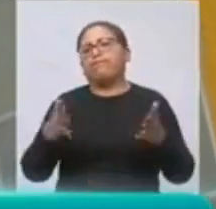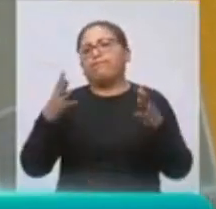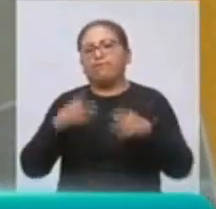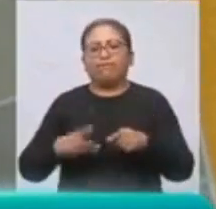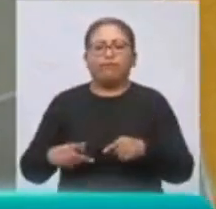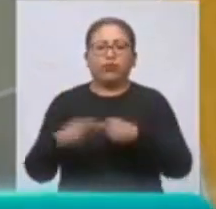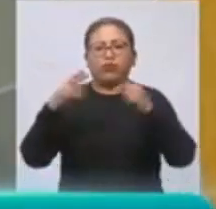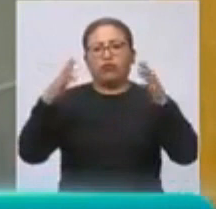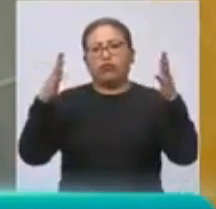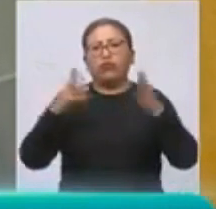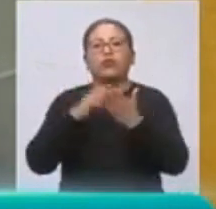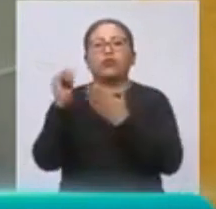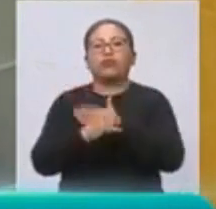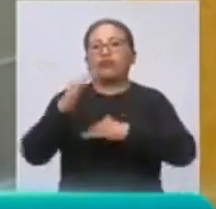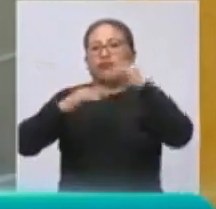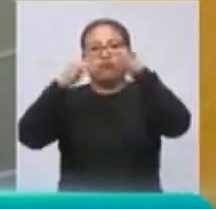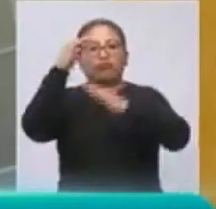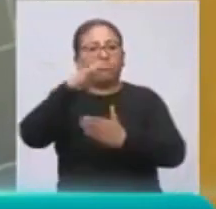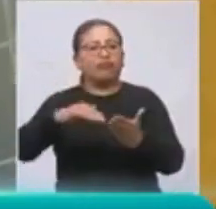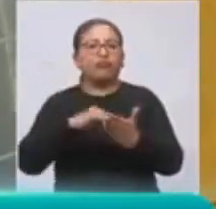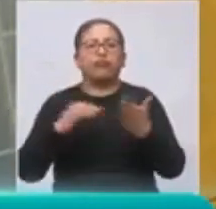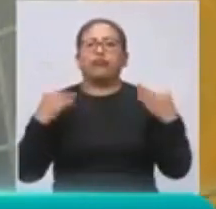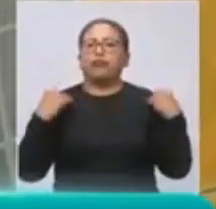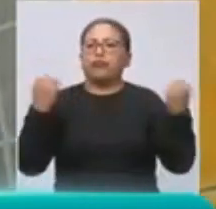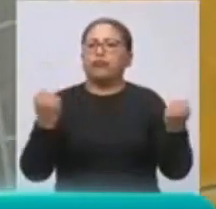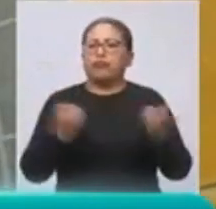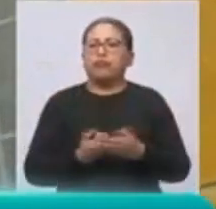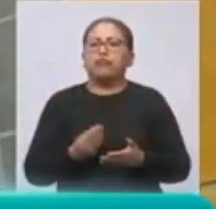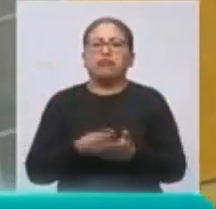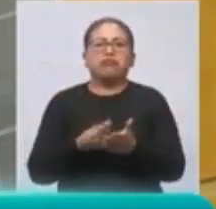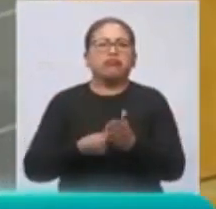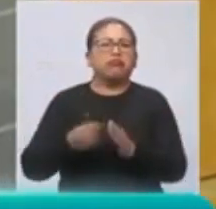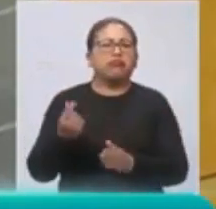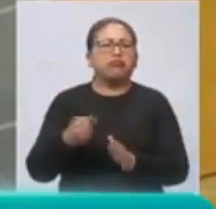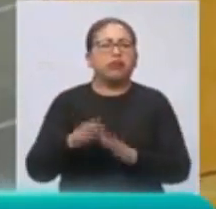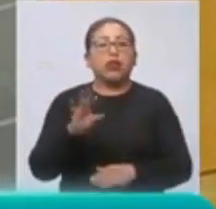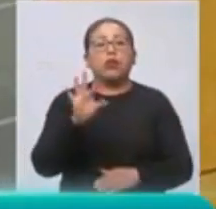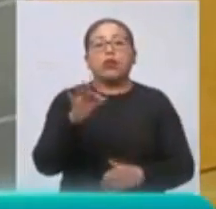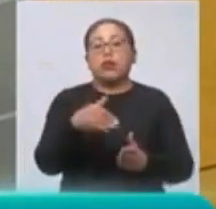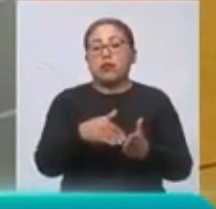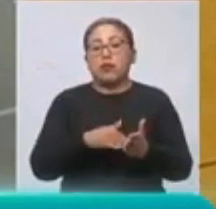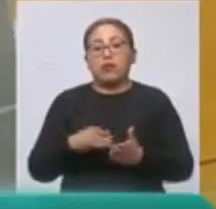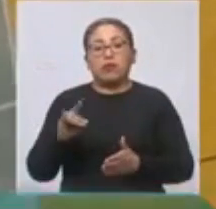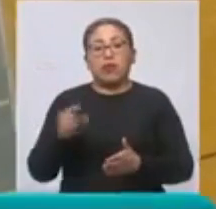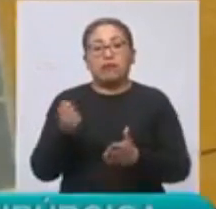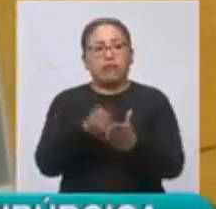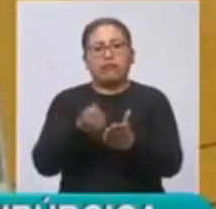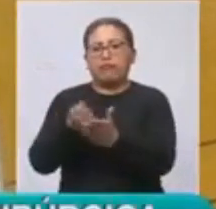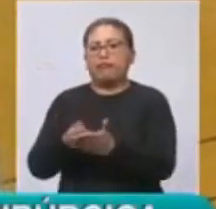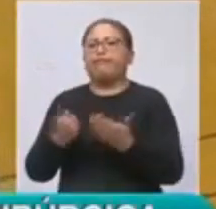entrega de esta importante infraestructura que llevó una inversión que supera los 9 millones de